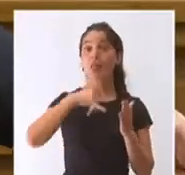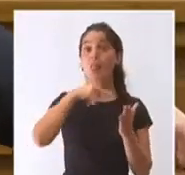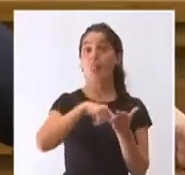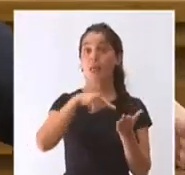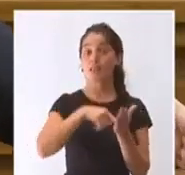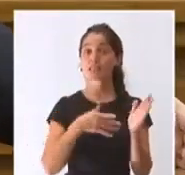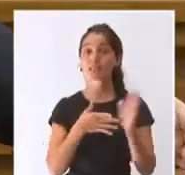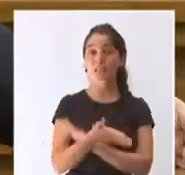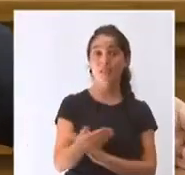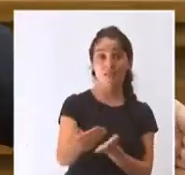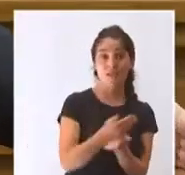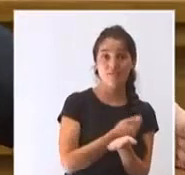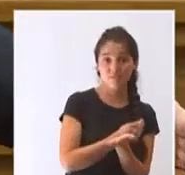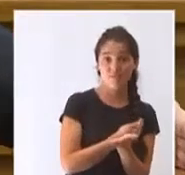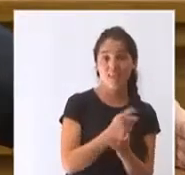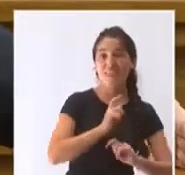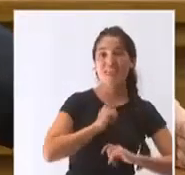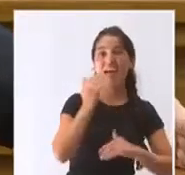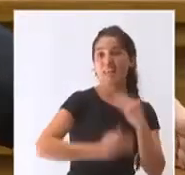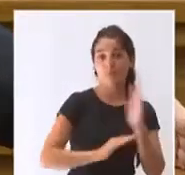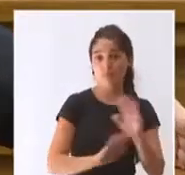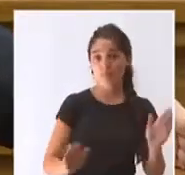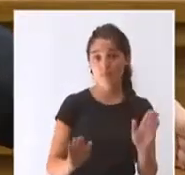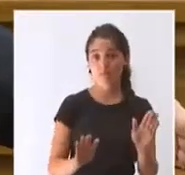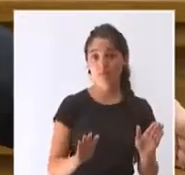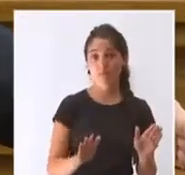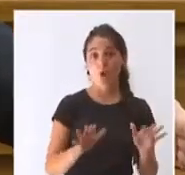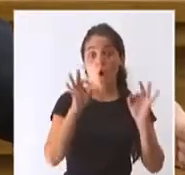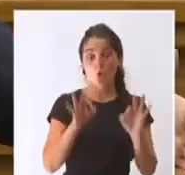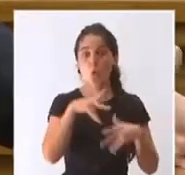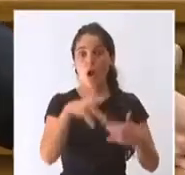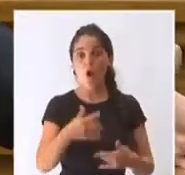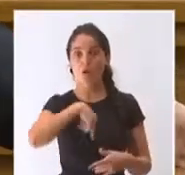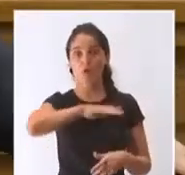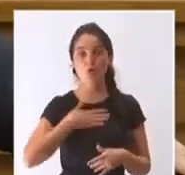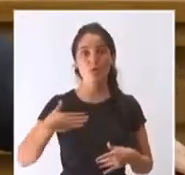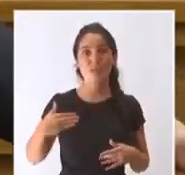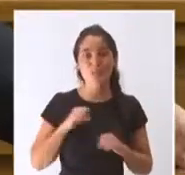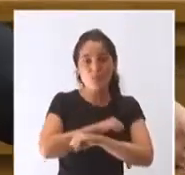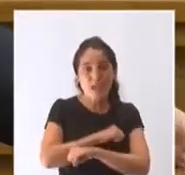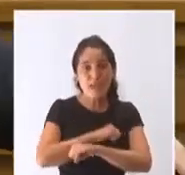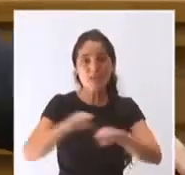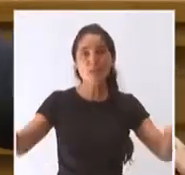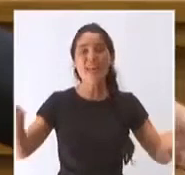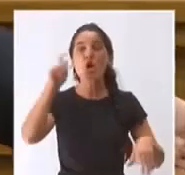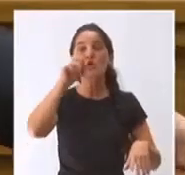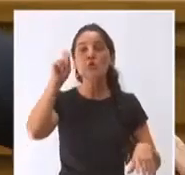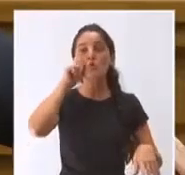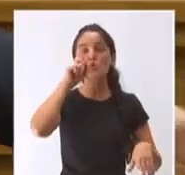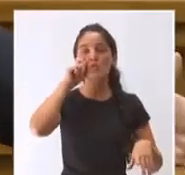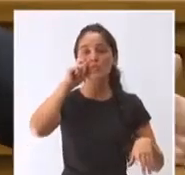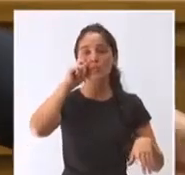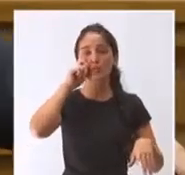ingreso más limitador que otra cosa en momentos en que queremos expandir el turismo cinegético muchos pueblos muchas